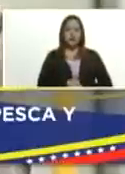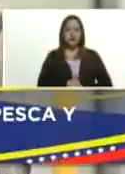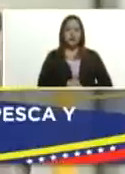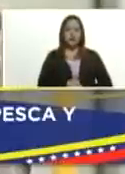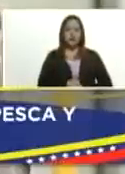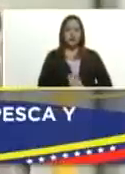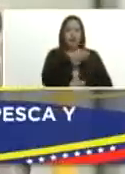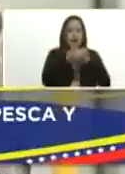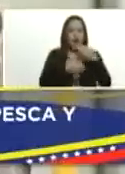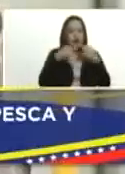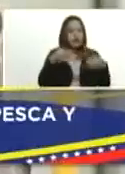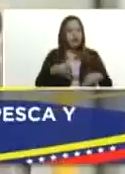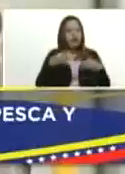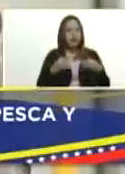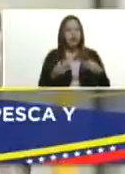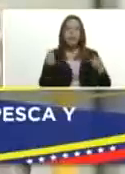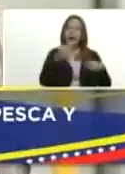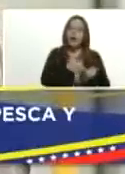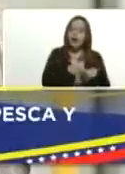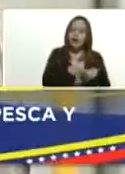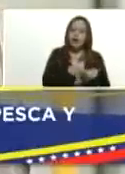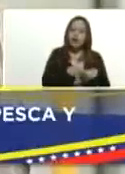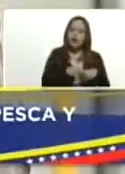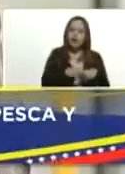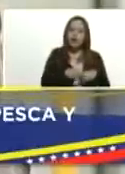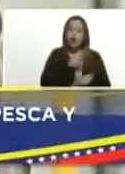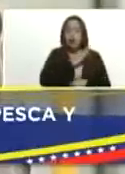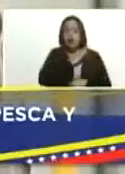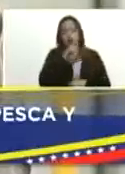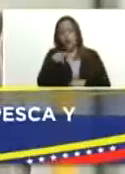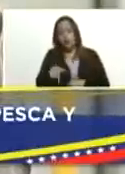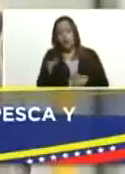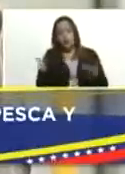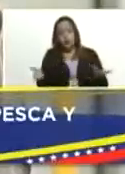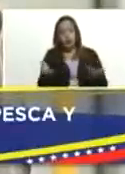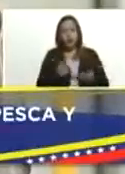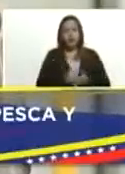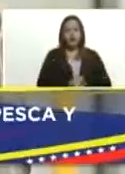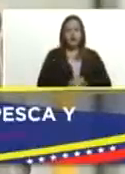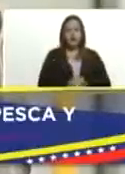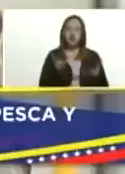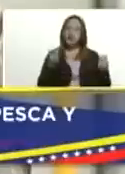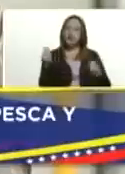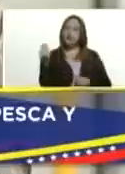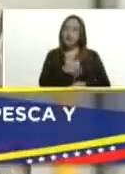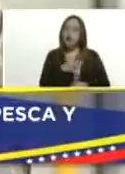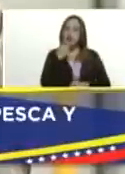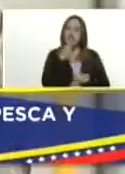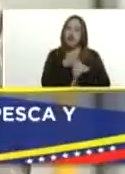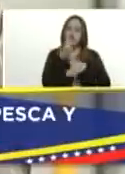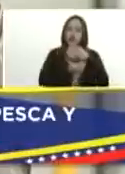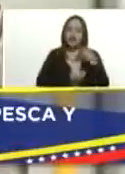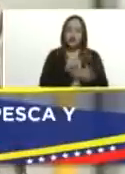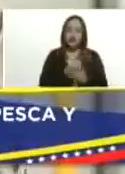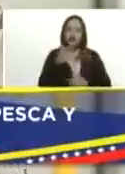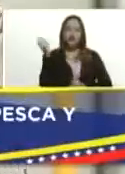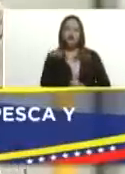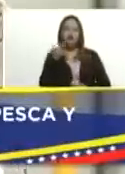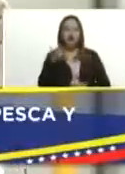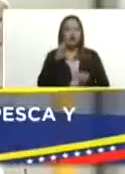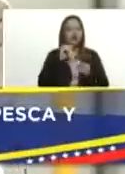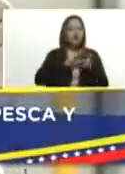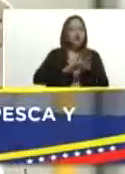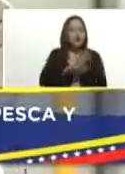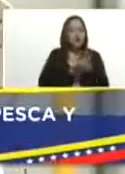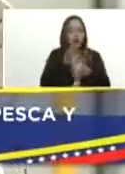haciendo siempre mucho más con lo que tenemos. Mucho más, buscando soluciones